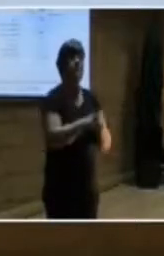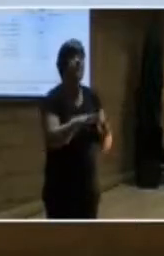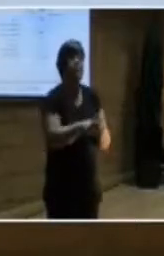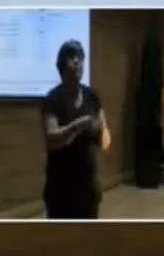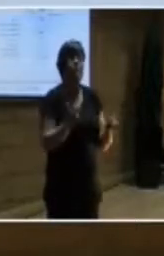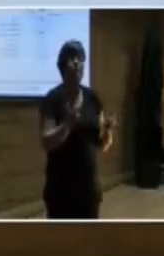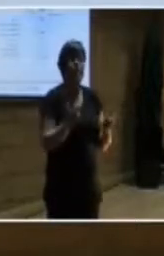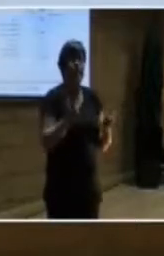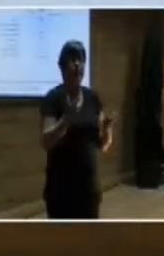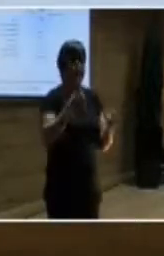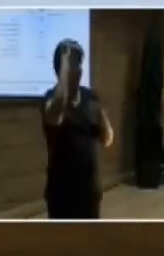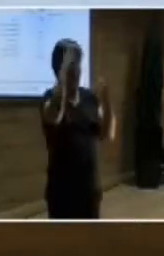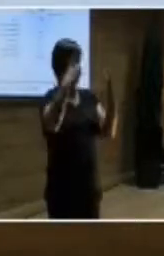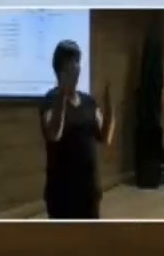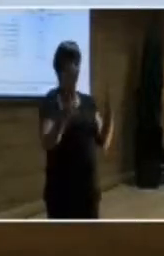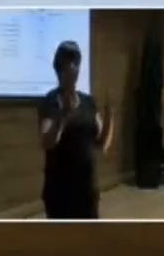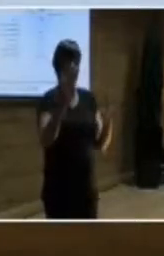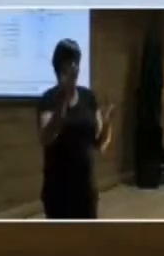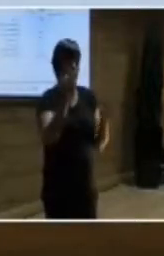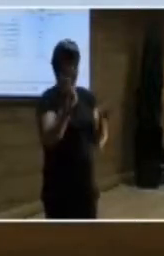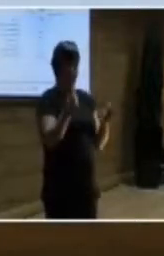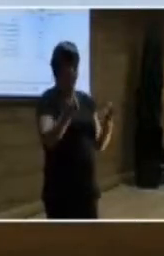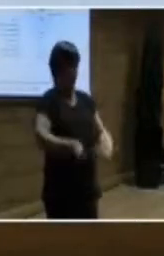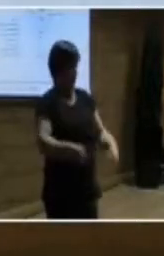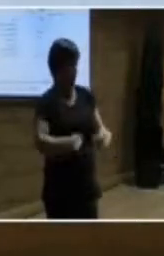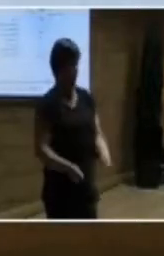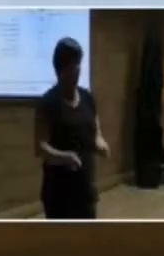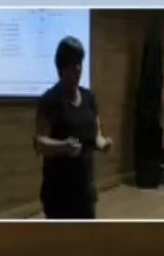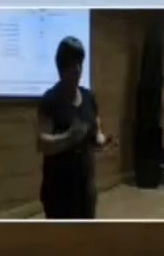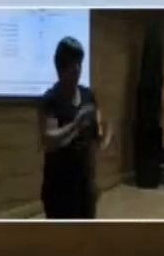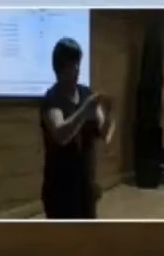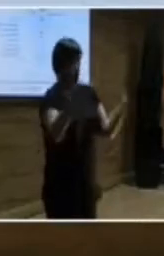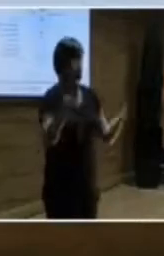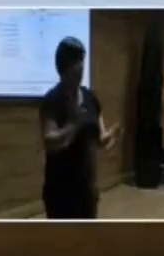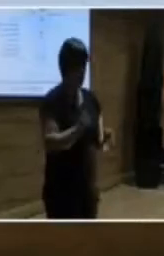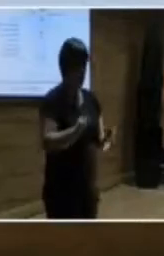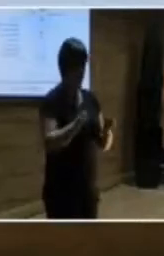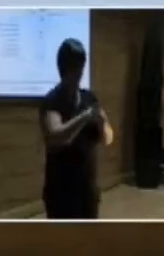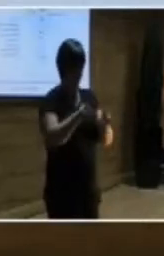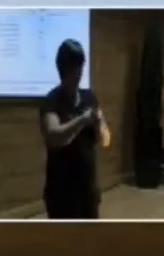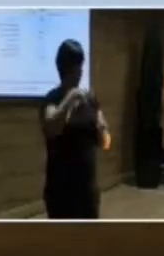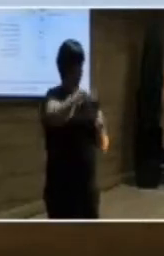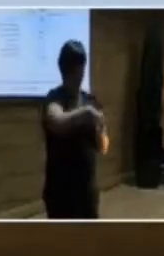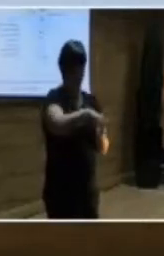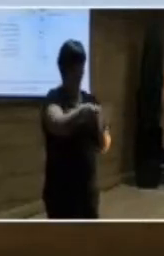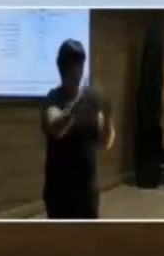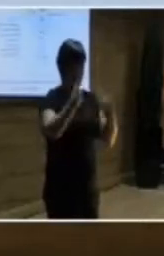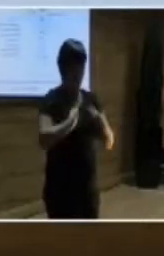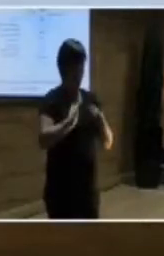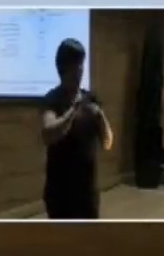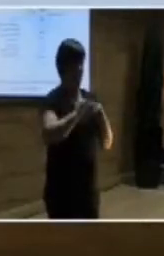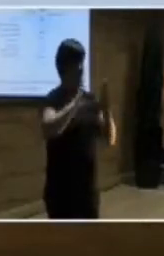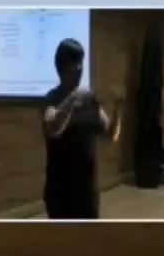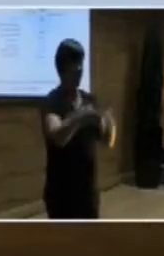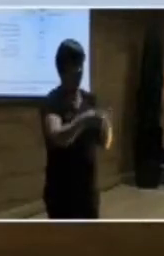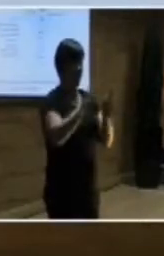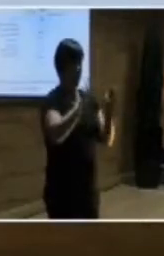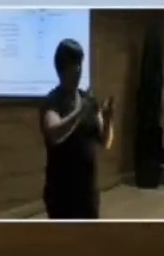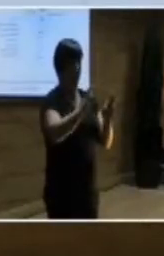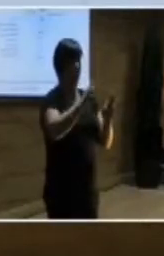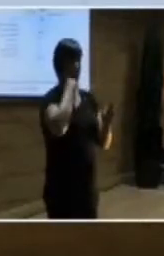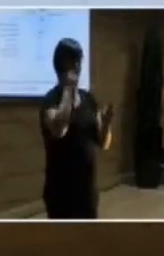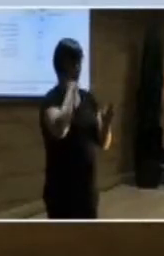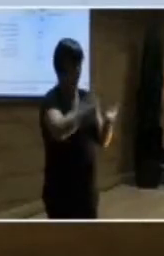extraordinariamente creativos ni de invertir mucho dinero, de la misma manera que en los centros de salud hay equipos para la diabetes, hay equipos para la osteoporosis,